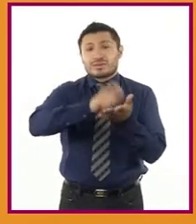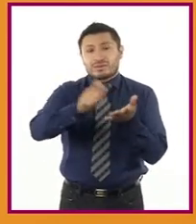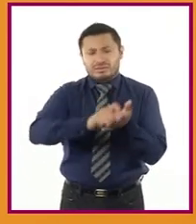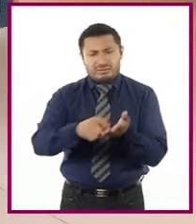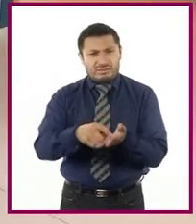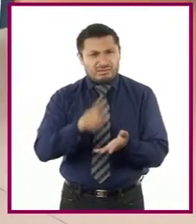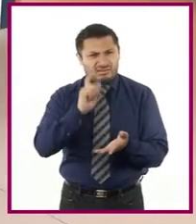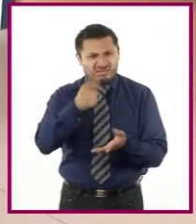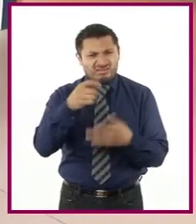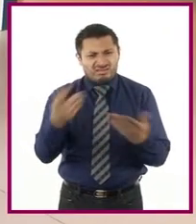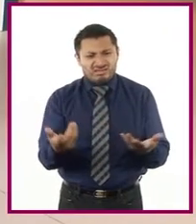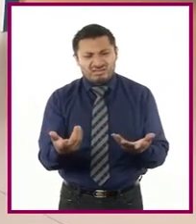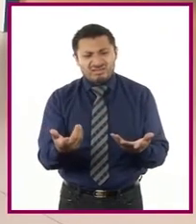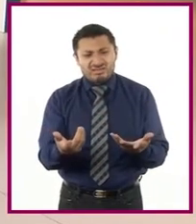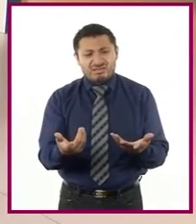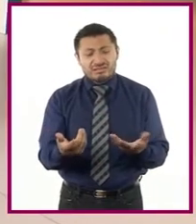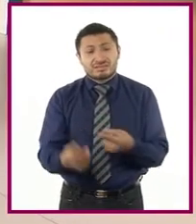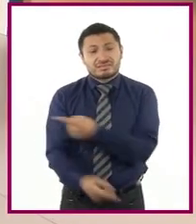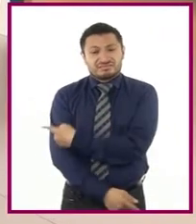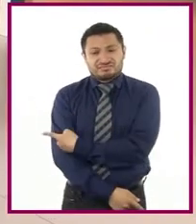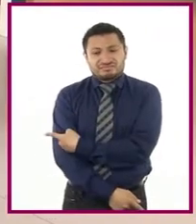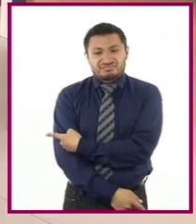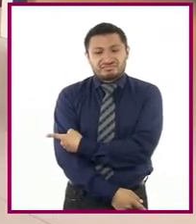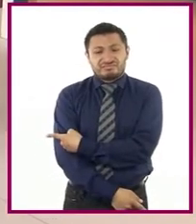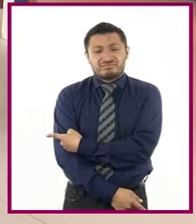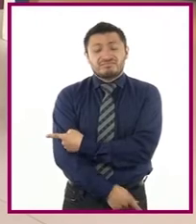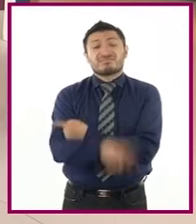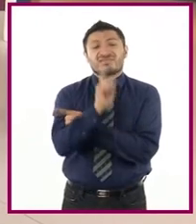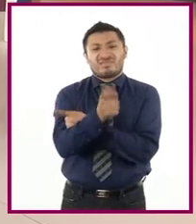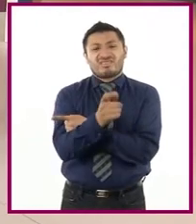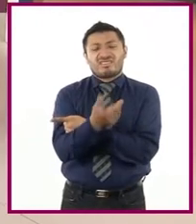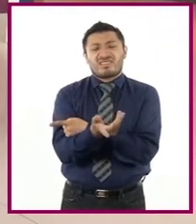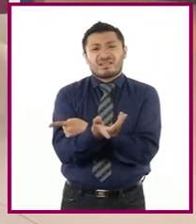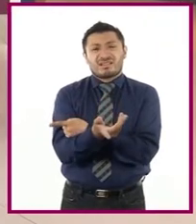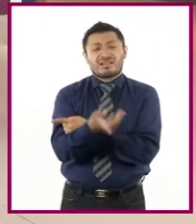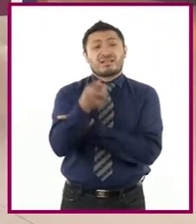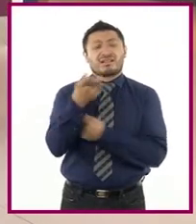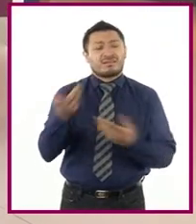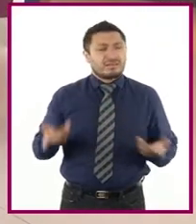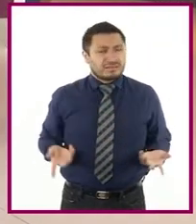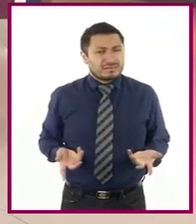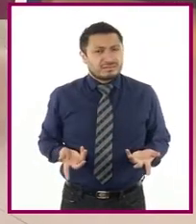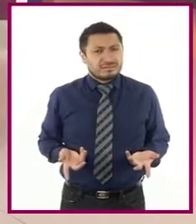qué? ¡Un cursograma! ¿Qué crees que sea?